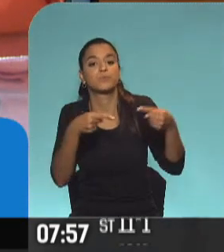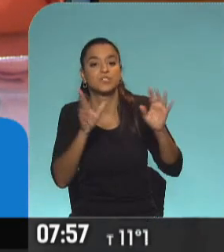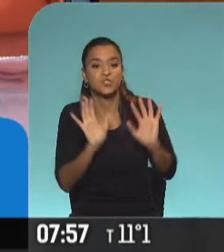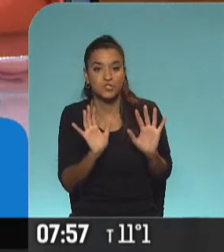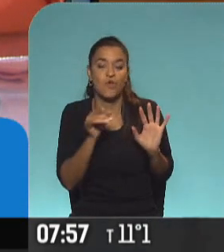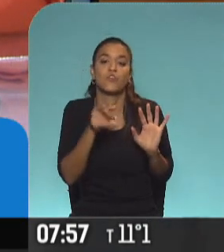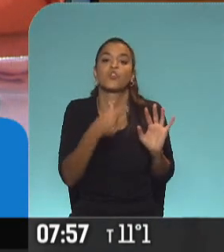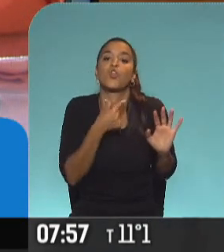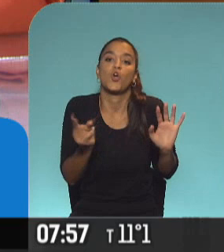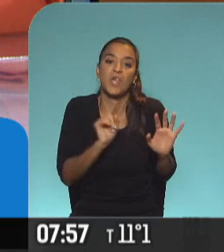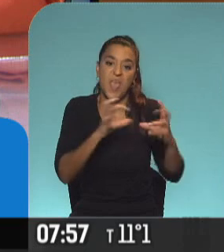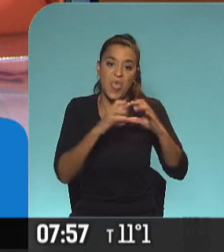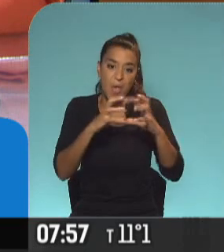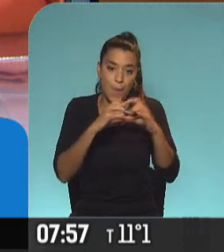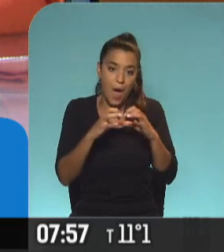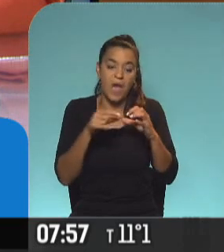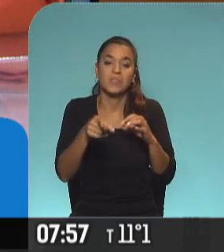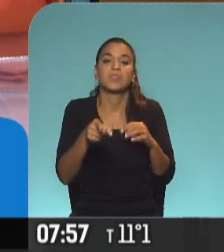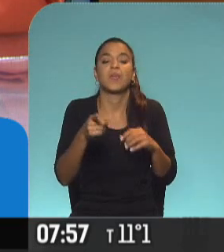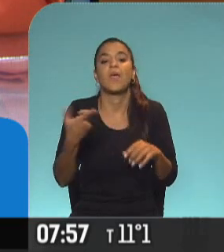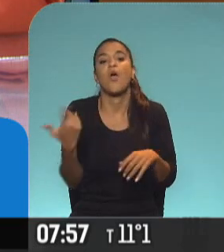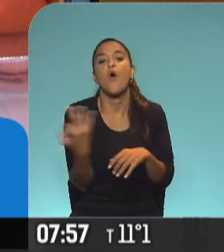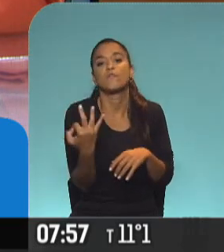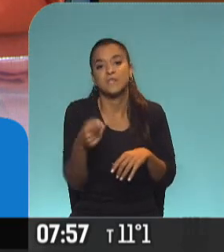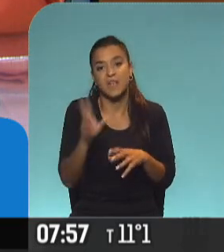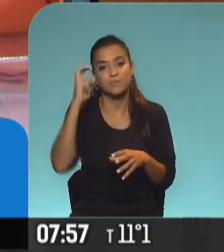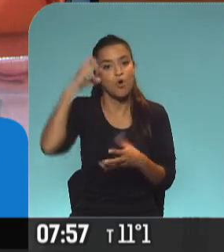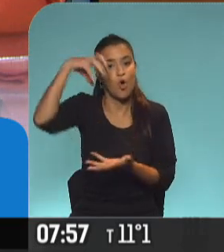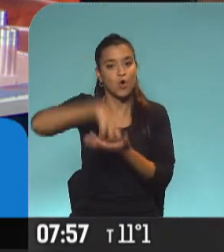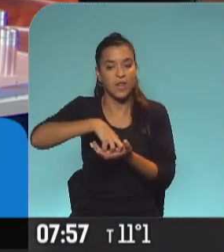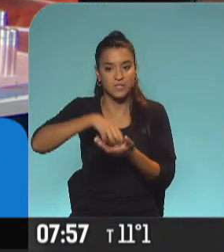habilitar ningún debate que proponga el oficialismo en el Congreso de la Nación. Bien, Florencia, ayuda del